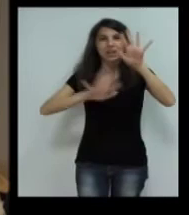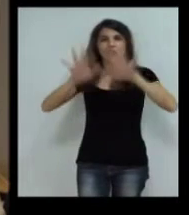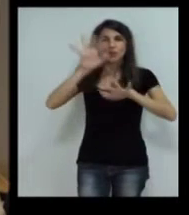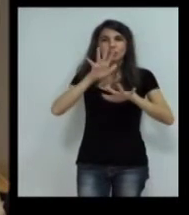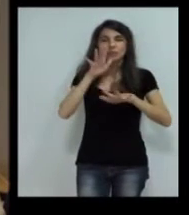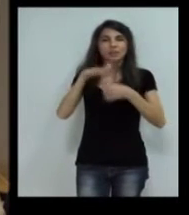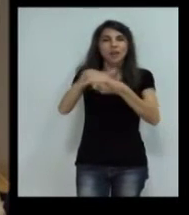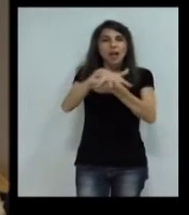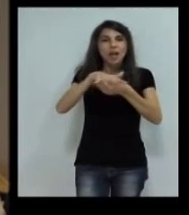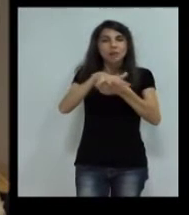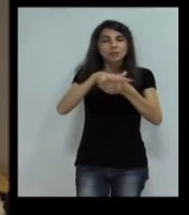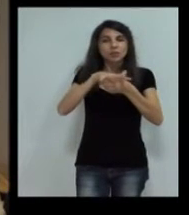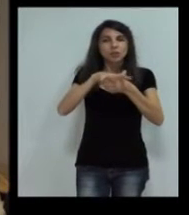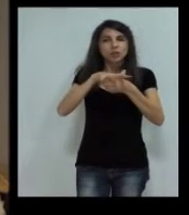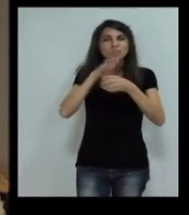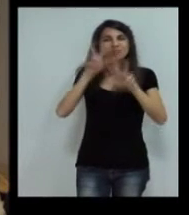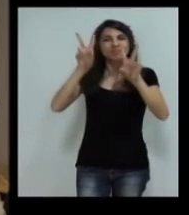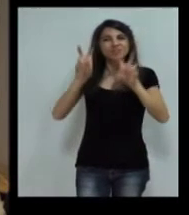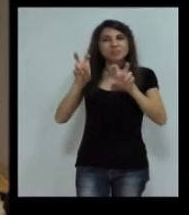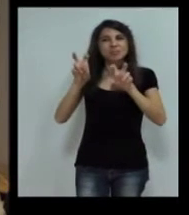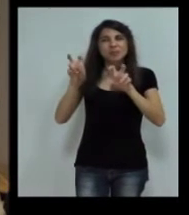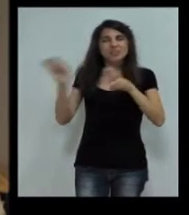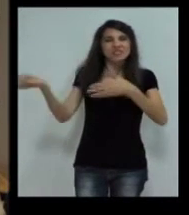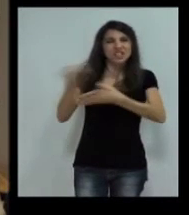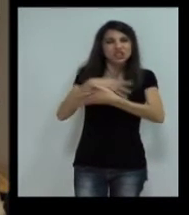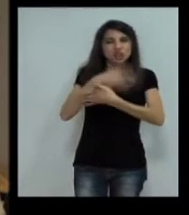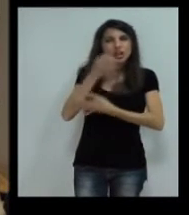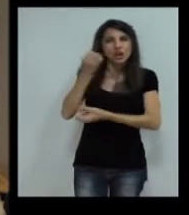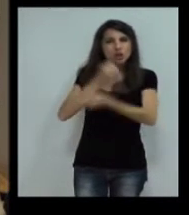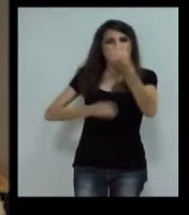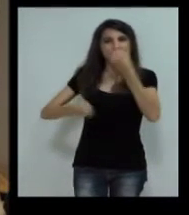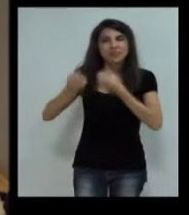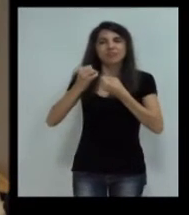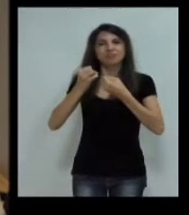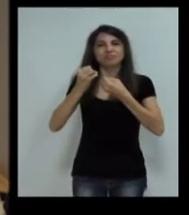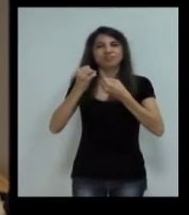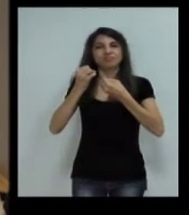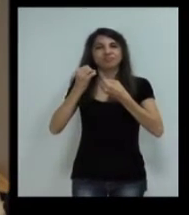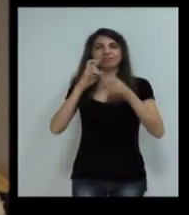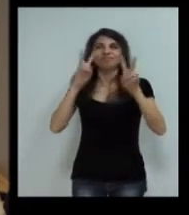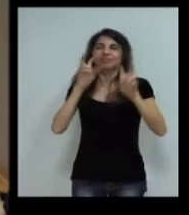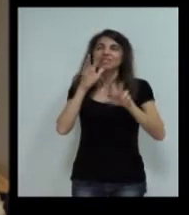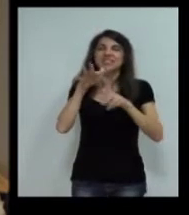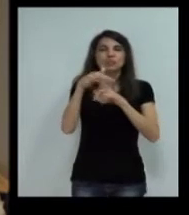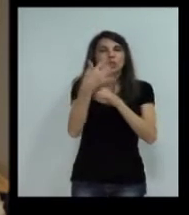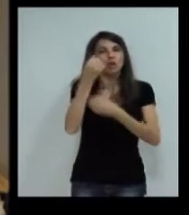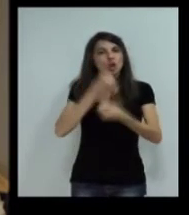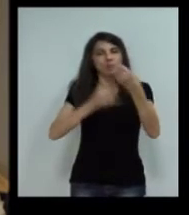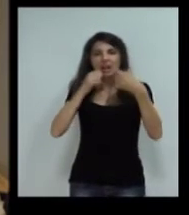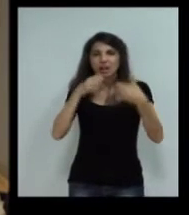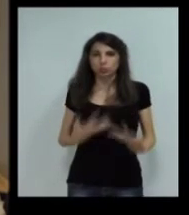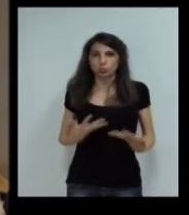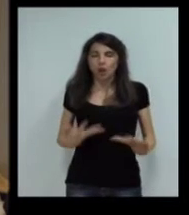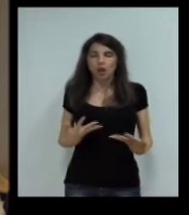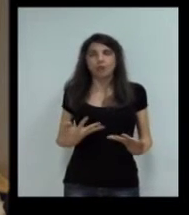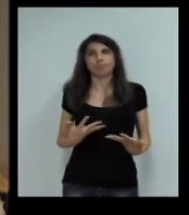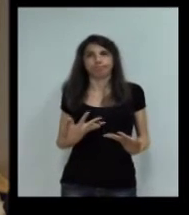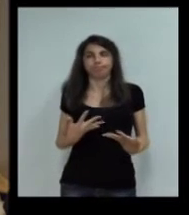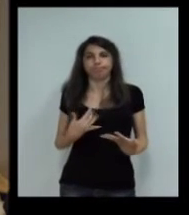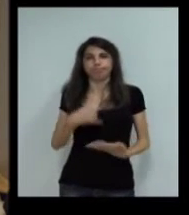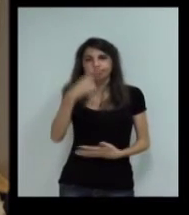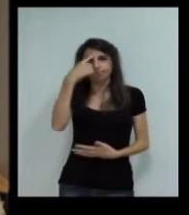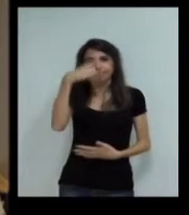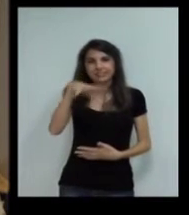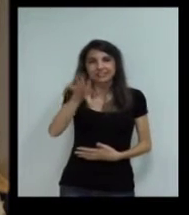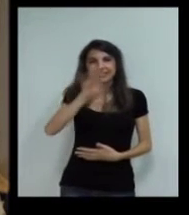ámbito de la parte del retorno económico y de la inversión y de la situación económica que vivimos y de todo esto, el acometer de una